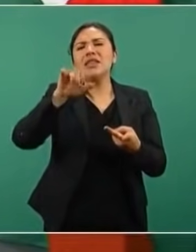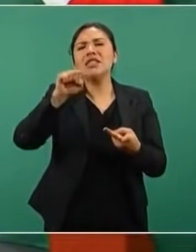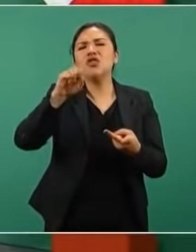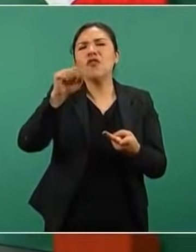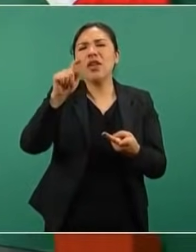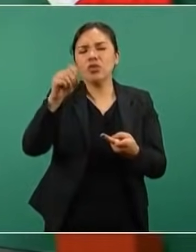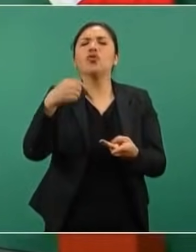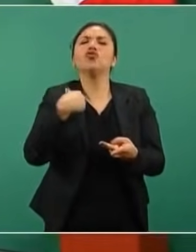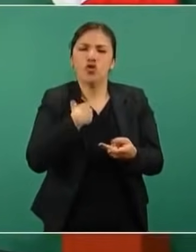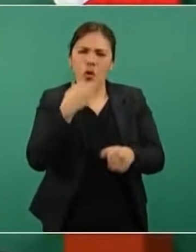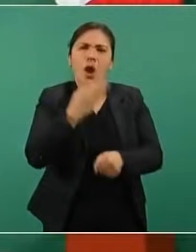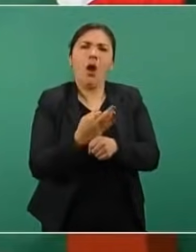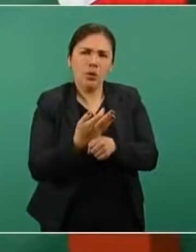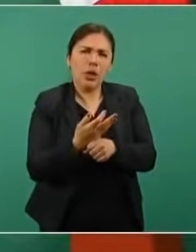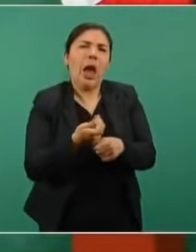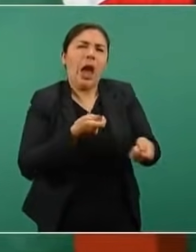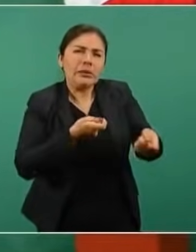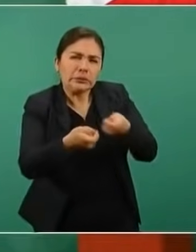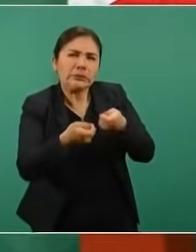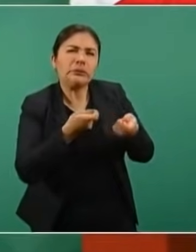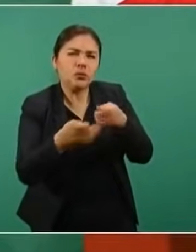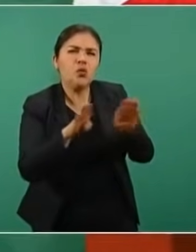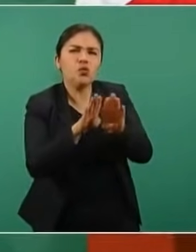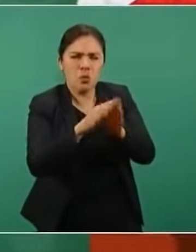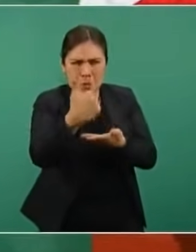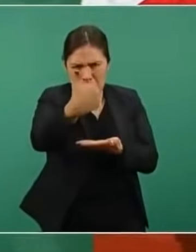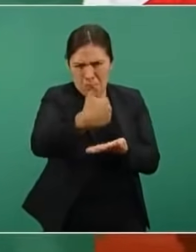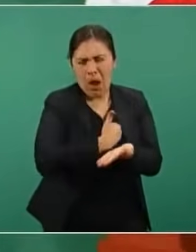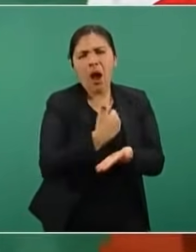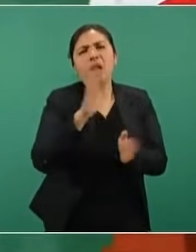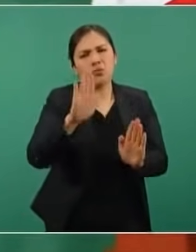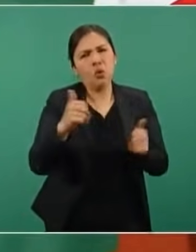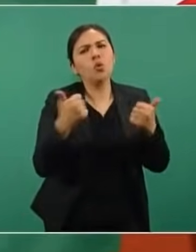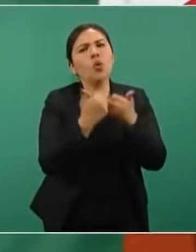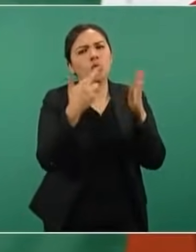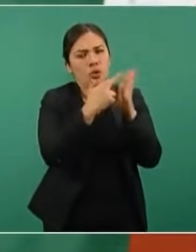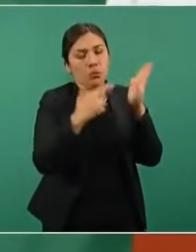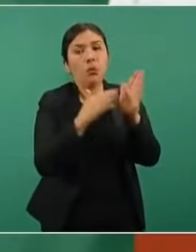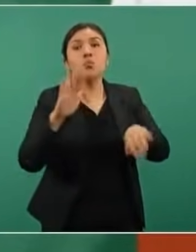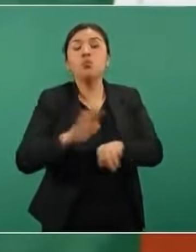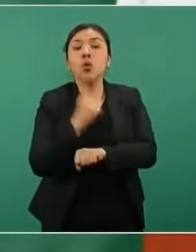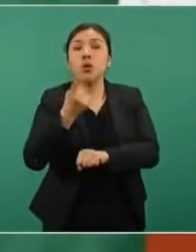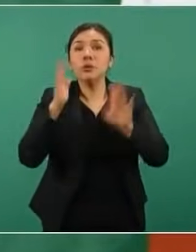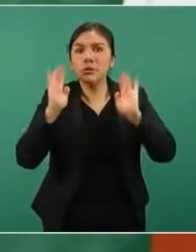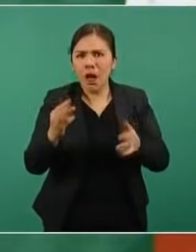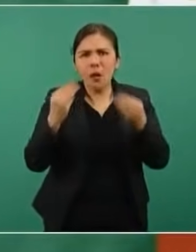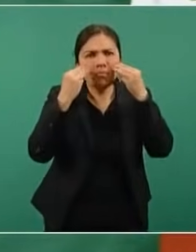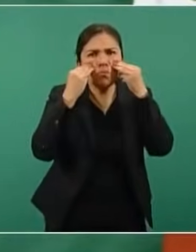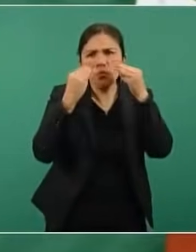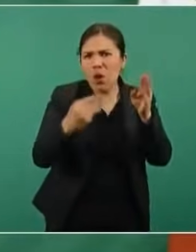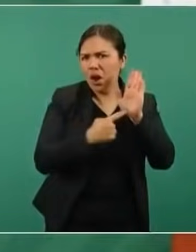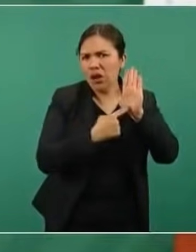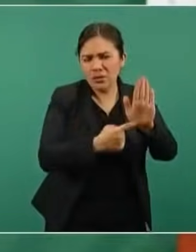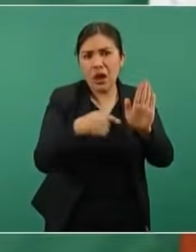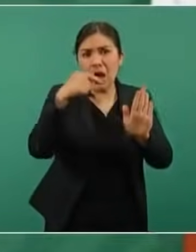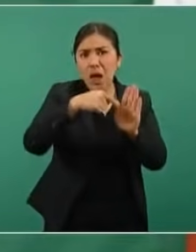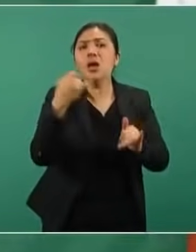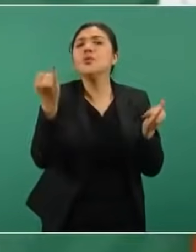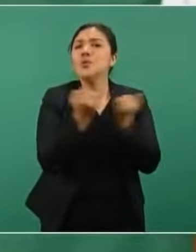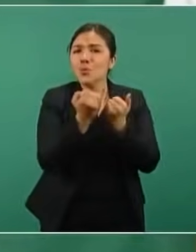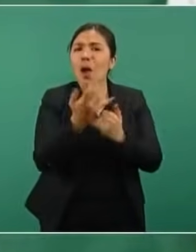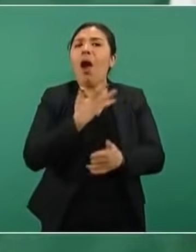su ingreso porque está demostrado que causa